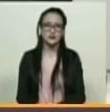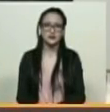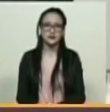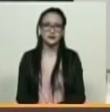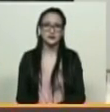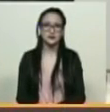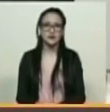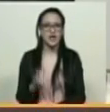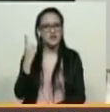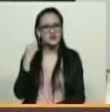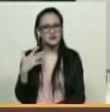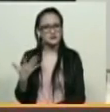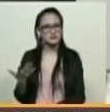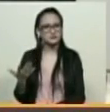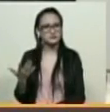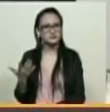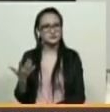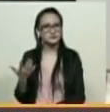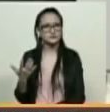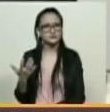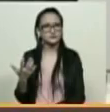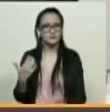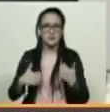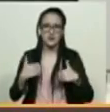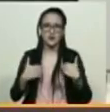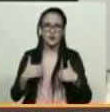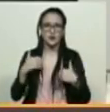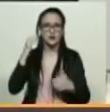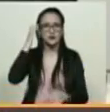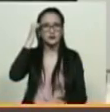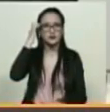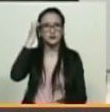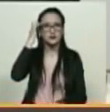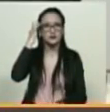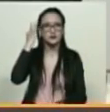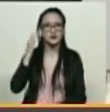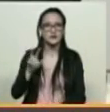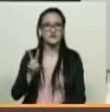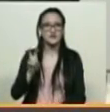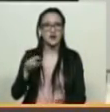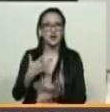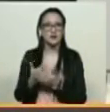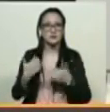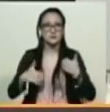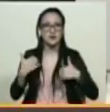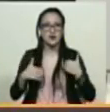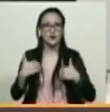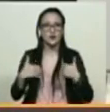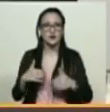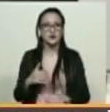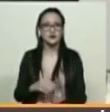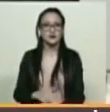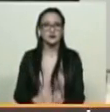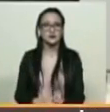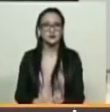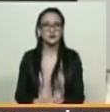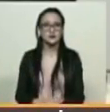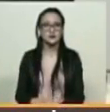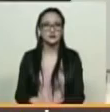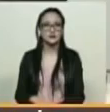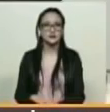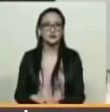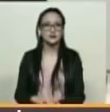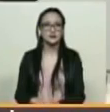día? ¿Ayer qué día fue? Ayer fue miércoles. Entre viernes y miércoles. Ah, bueno. Entonces, entre viernes y miércoles